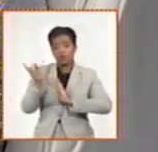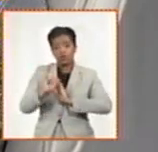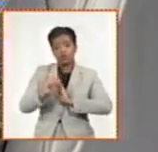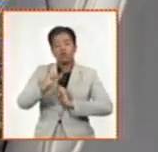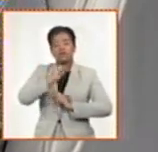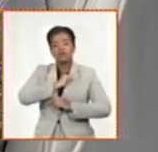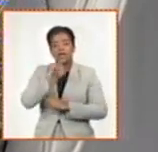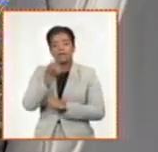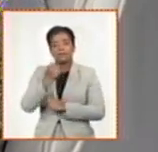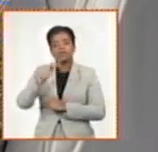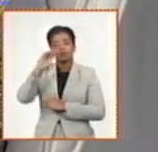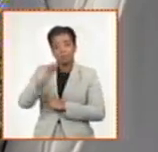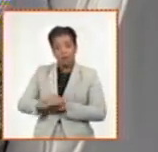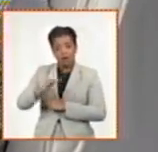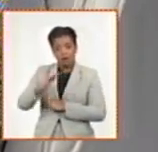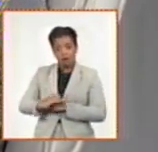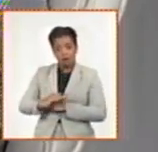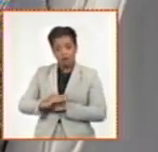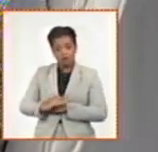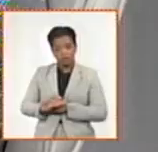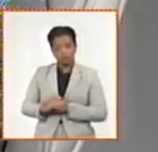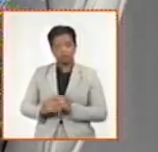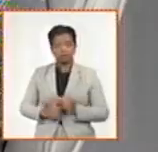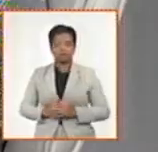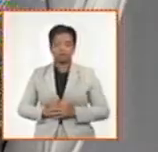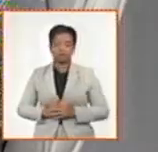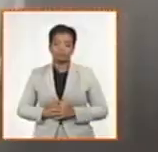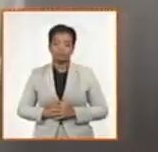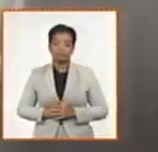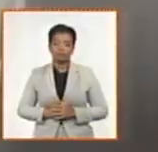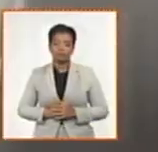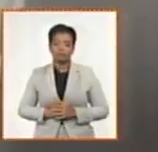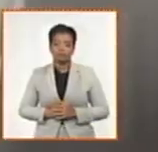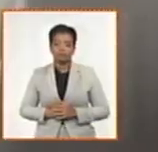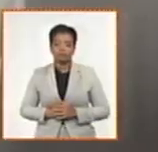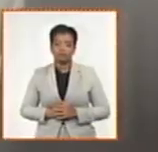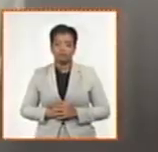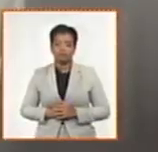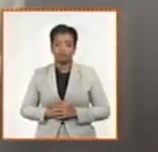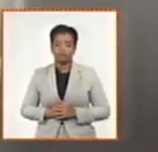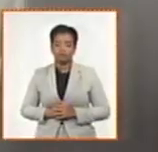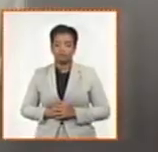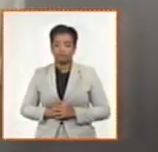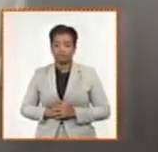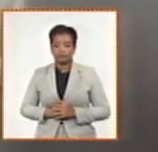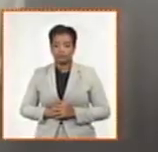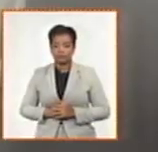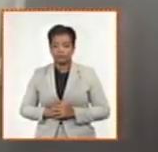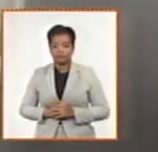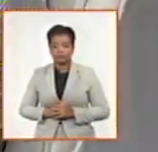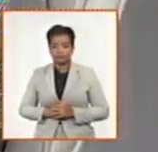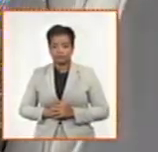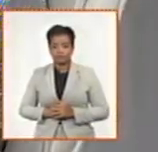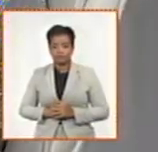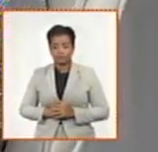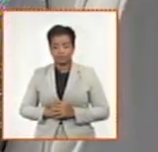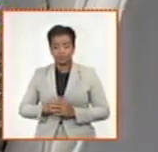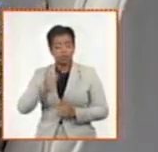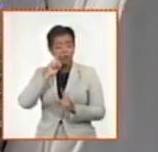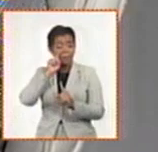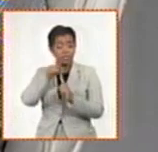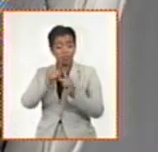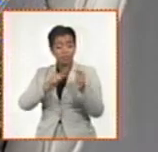precios los bajen. Ellos no quieren que le suban los precios porque encarecen los precios. Porque los insumos altos obligan a subir el precio. Claro. Entonces, la idea fundamental del